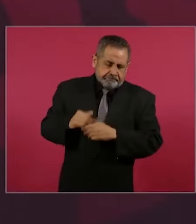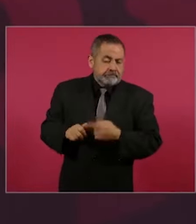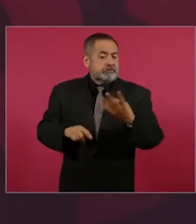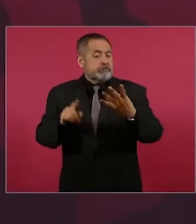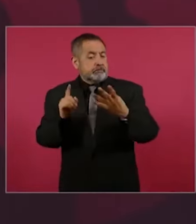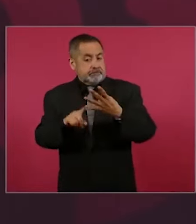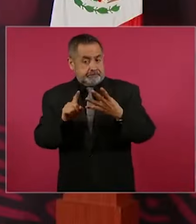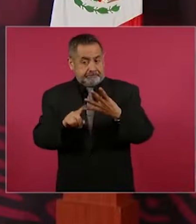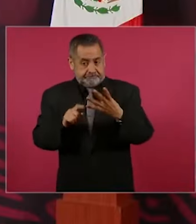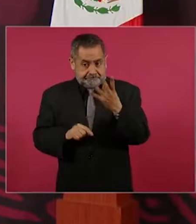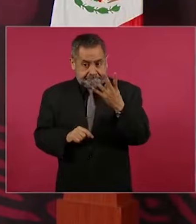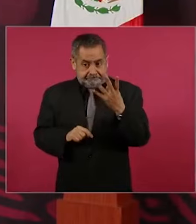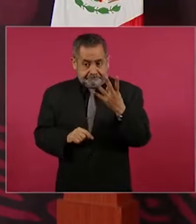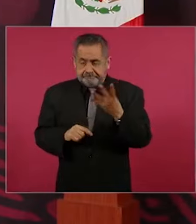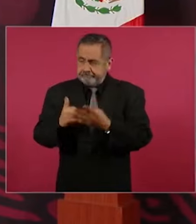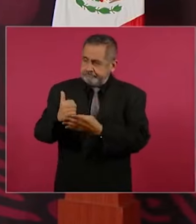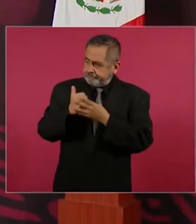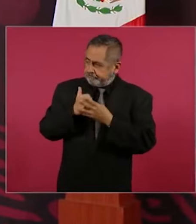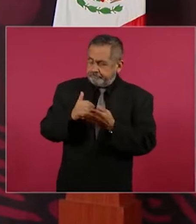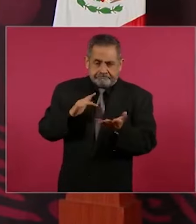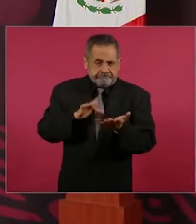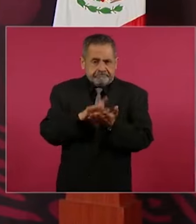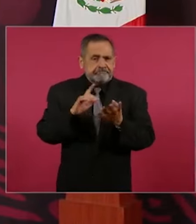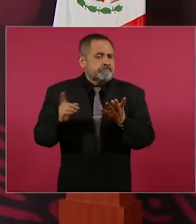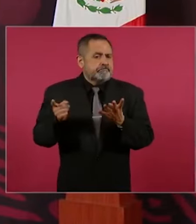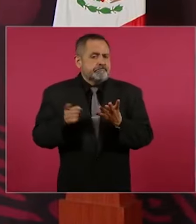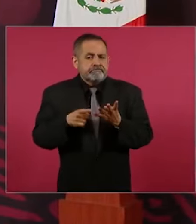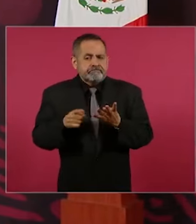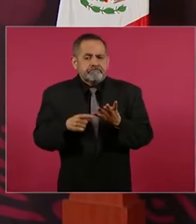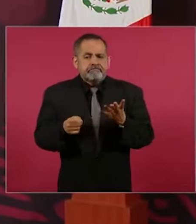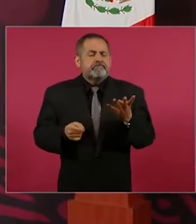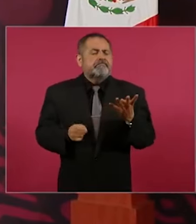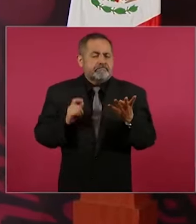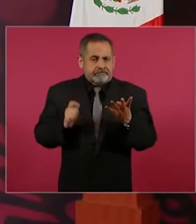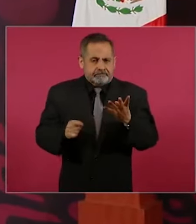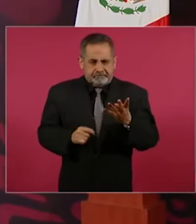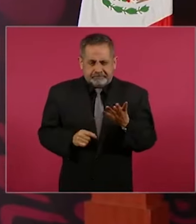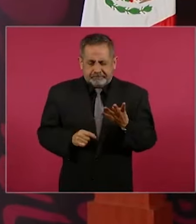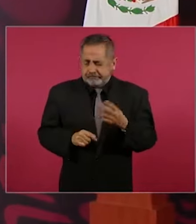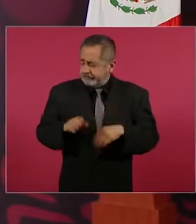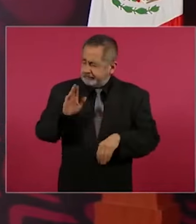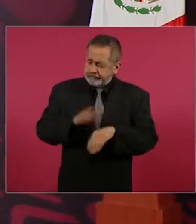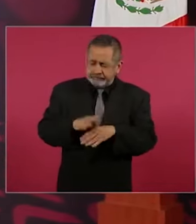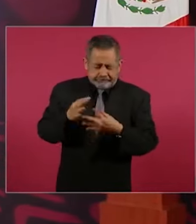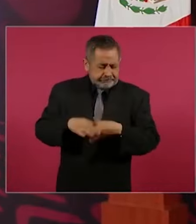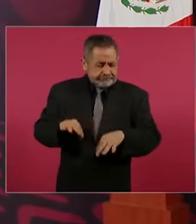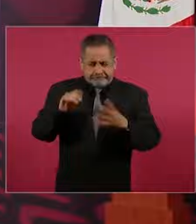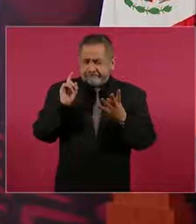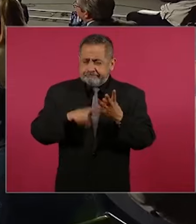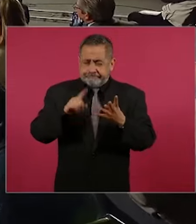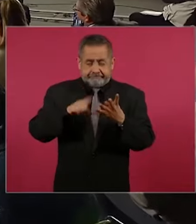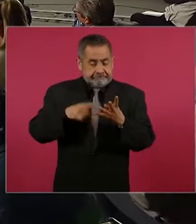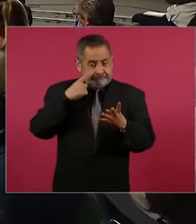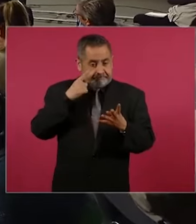cuarta función es la que más ahora nos ha